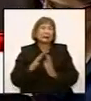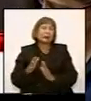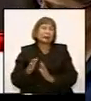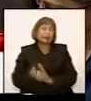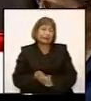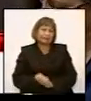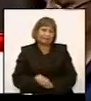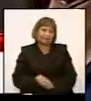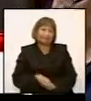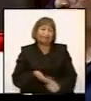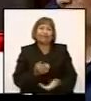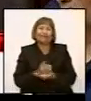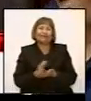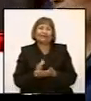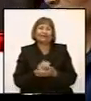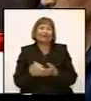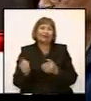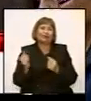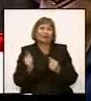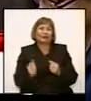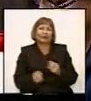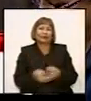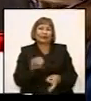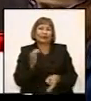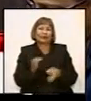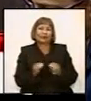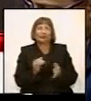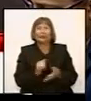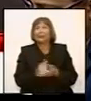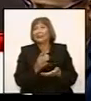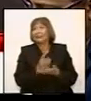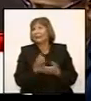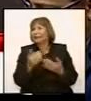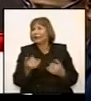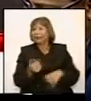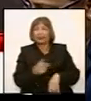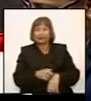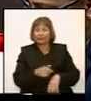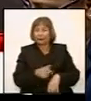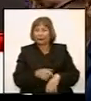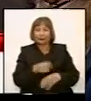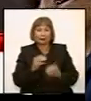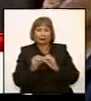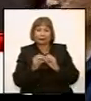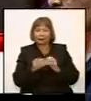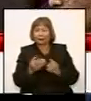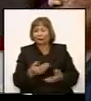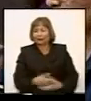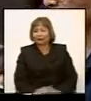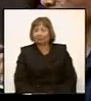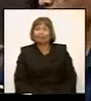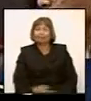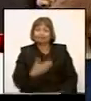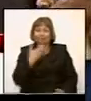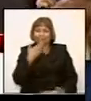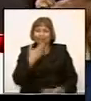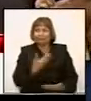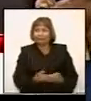la participación del Poder Judicial u otro organismo que en este momento está regulando, señor presidente. Muchas